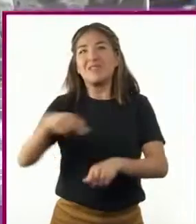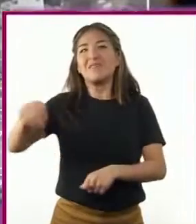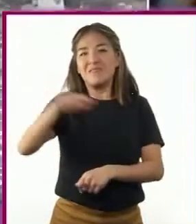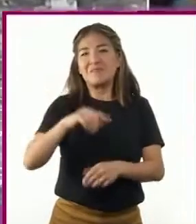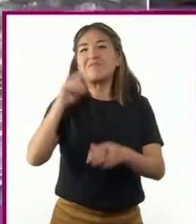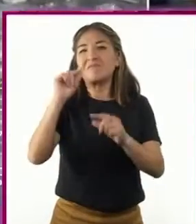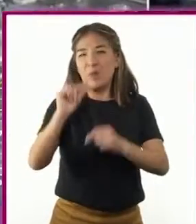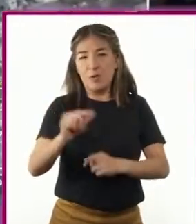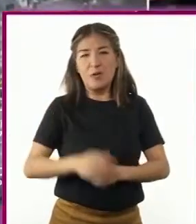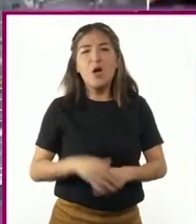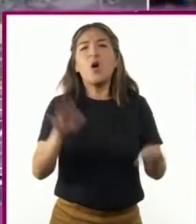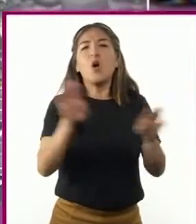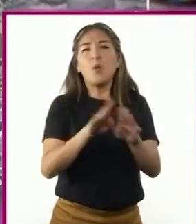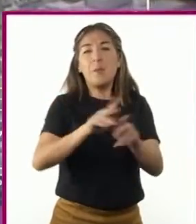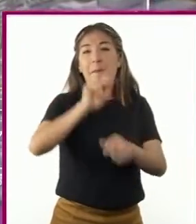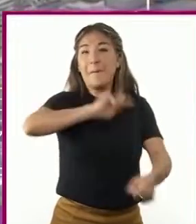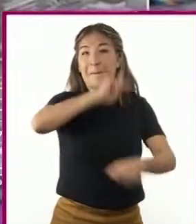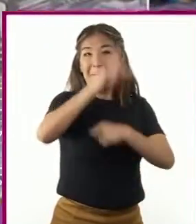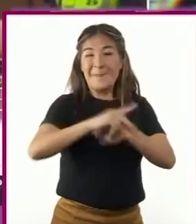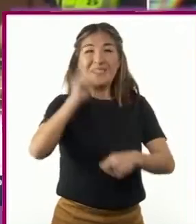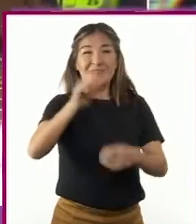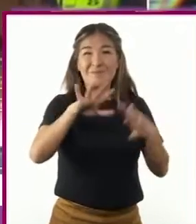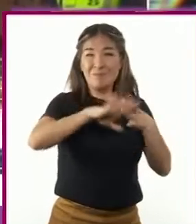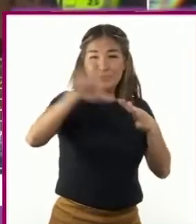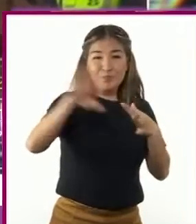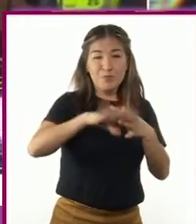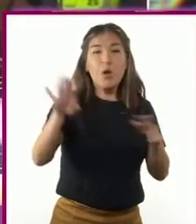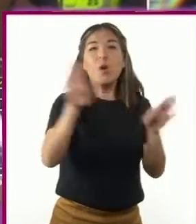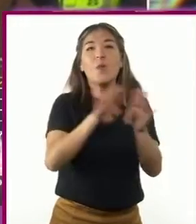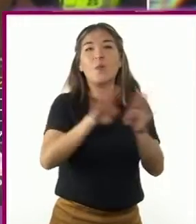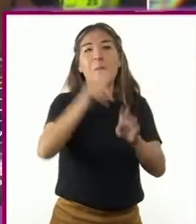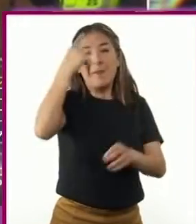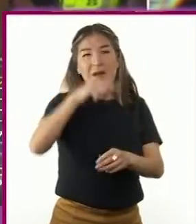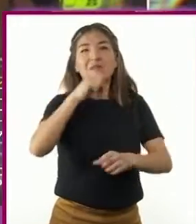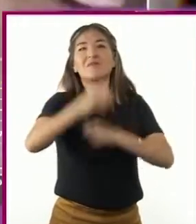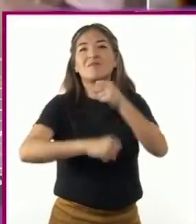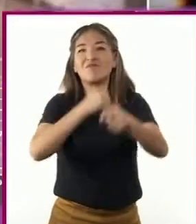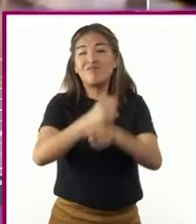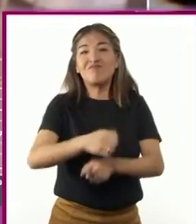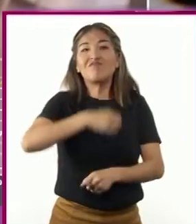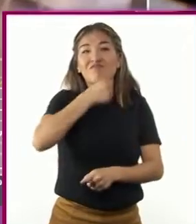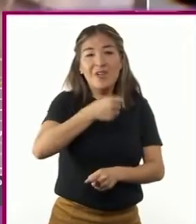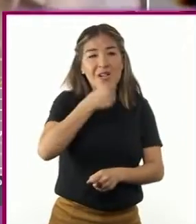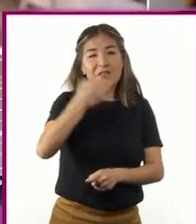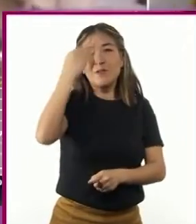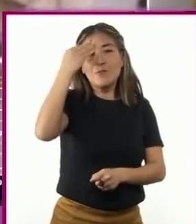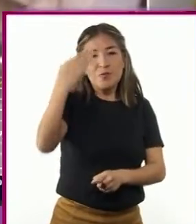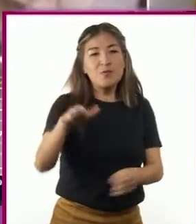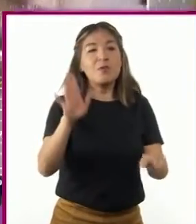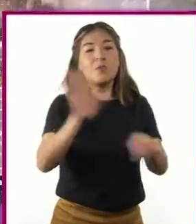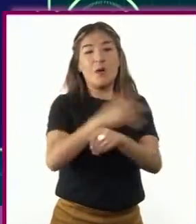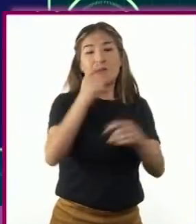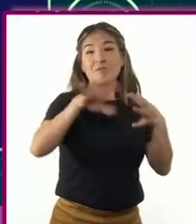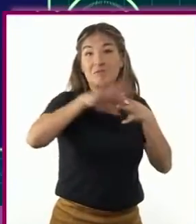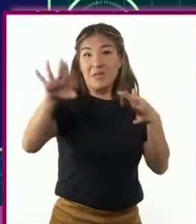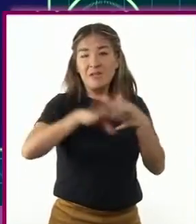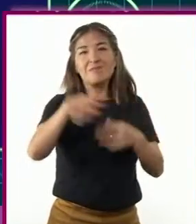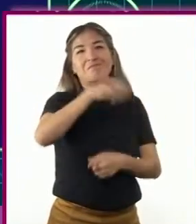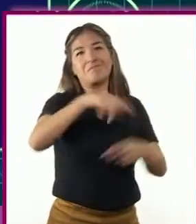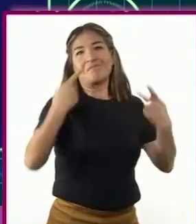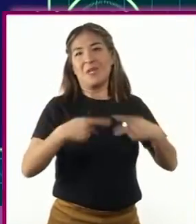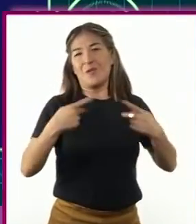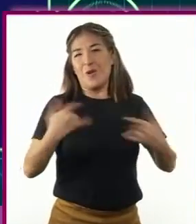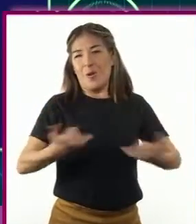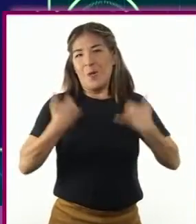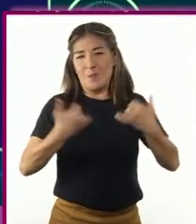embargo, los países que reciben flujos migratorios retrasan su proceso de envejecimiento porque los migrantes son gente joven. El Fondo